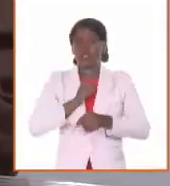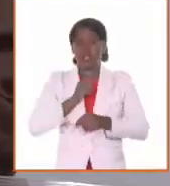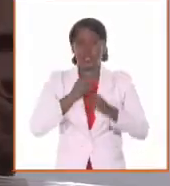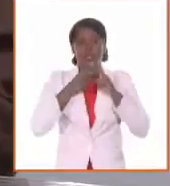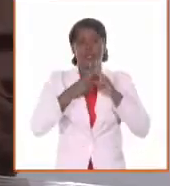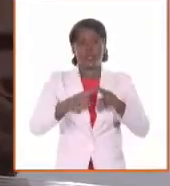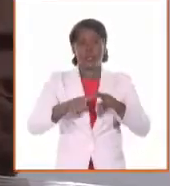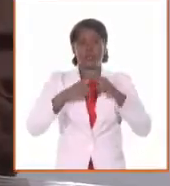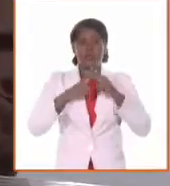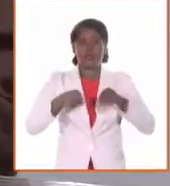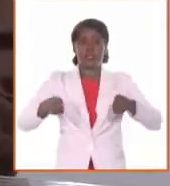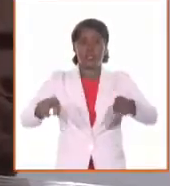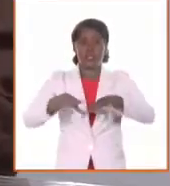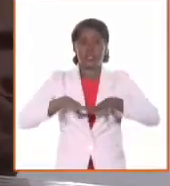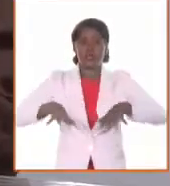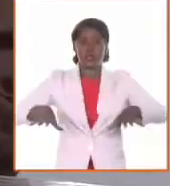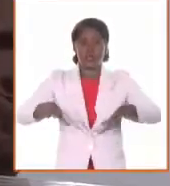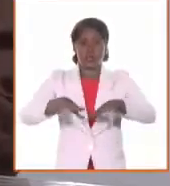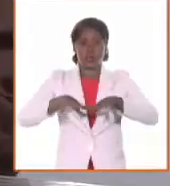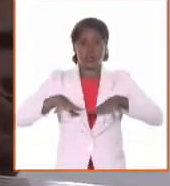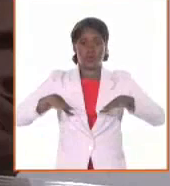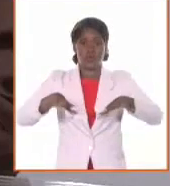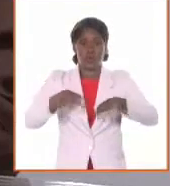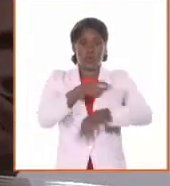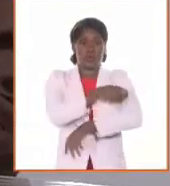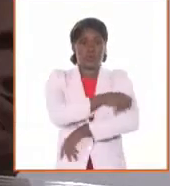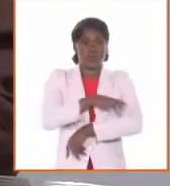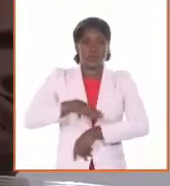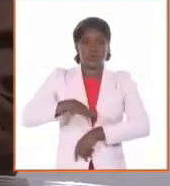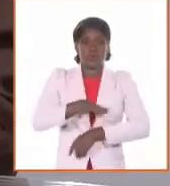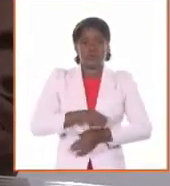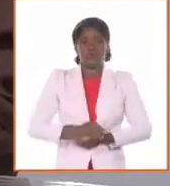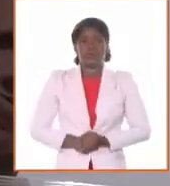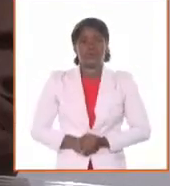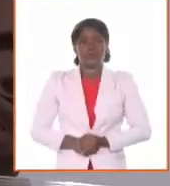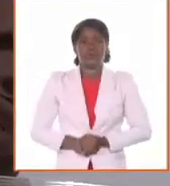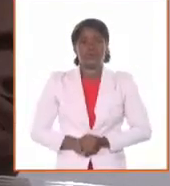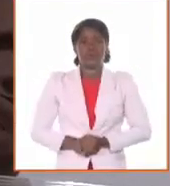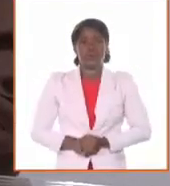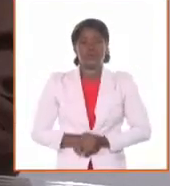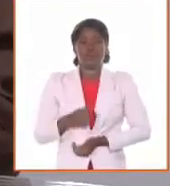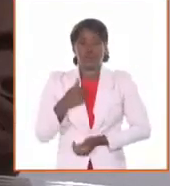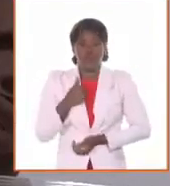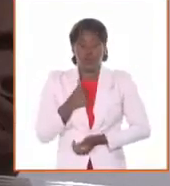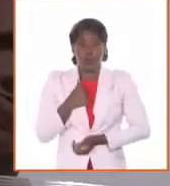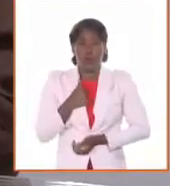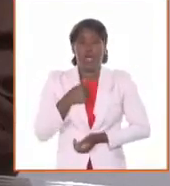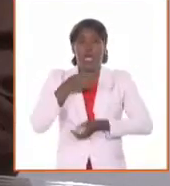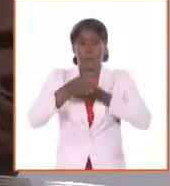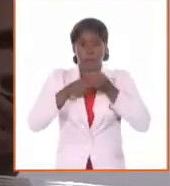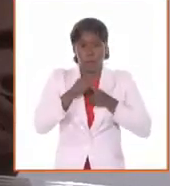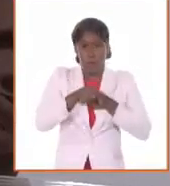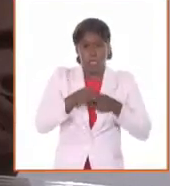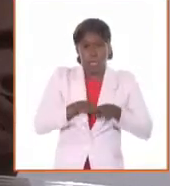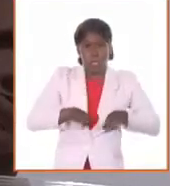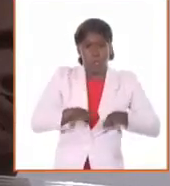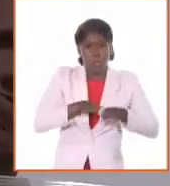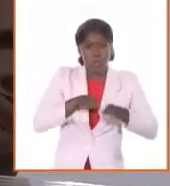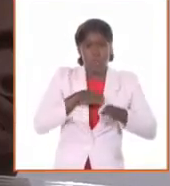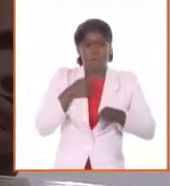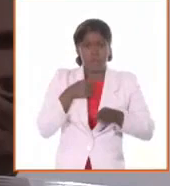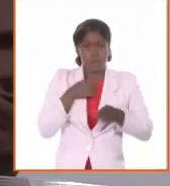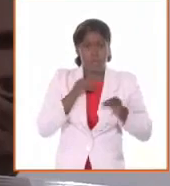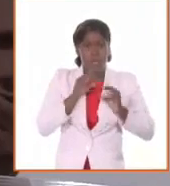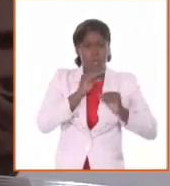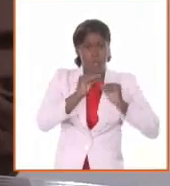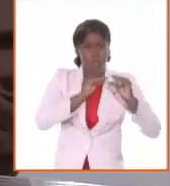y comentaba ahorita con mis compañeros que es realmente esta comparecencia nuestra Durante los dos días Aquí ha sido